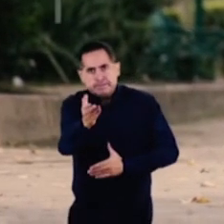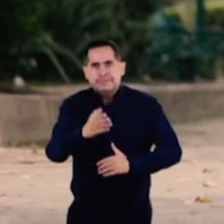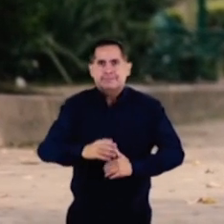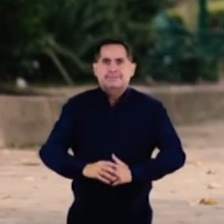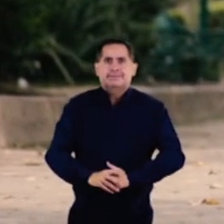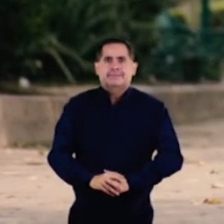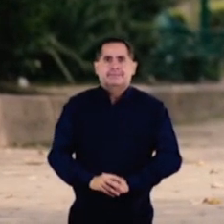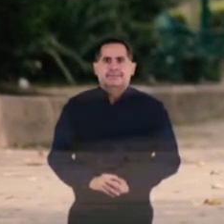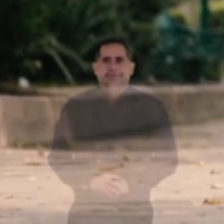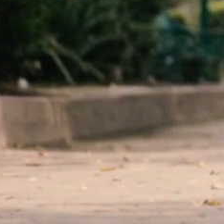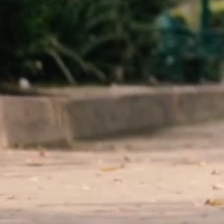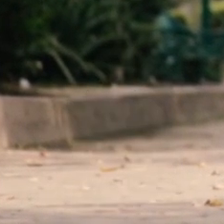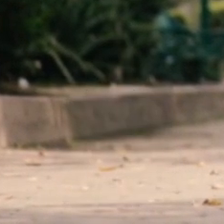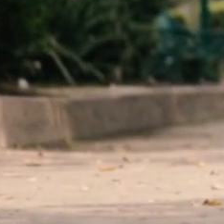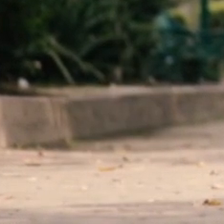Tú decides. Decides.